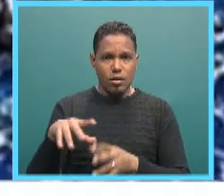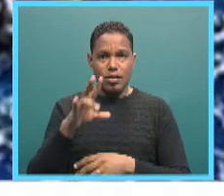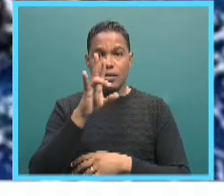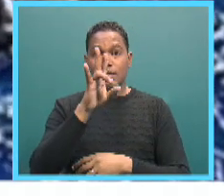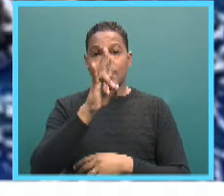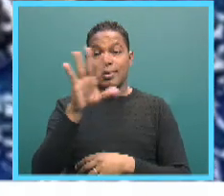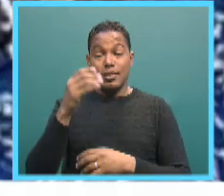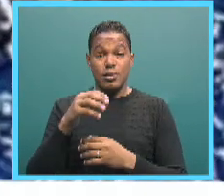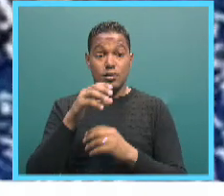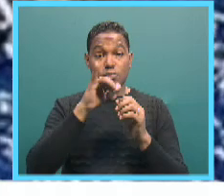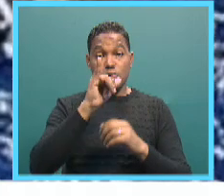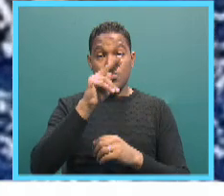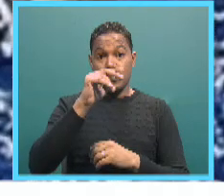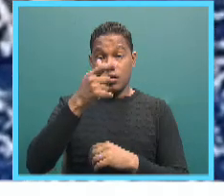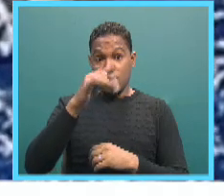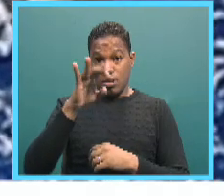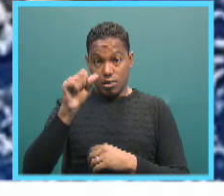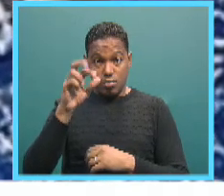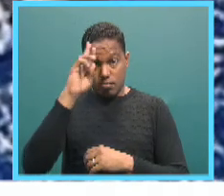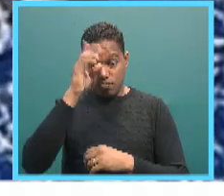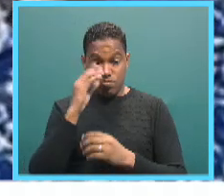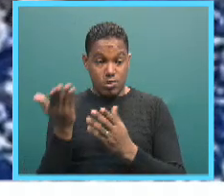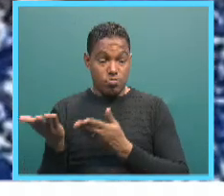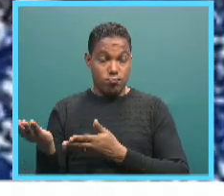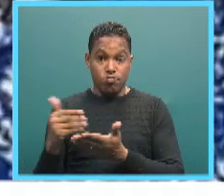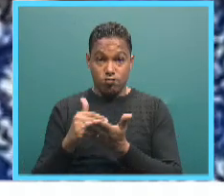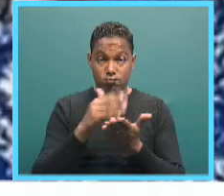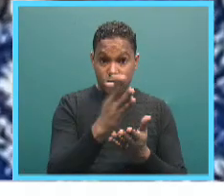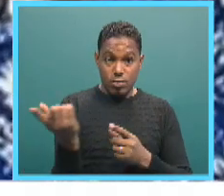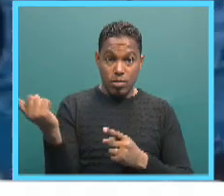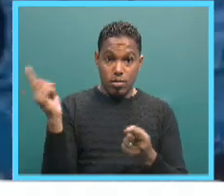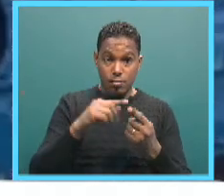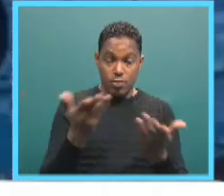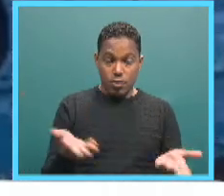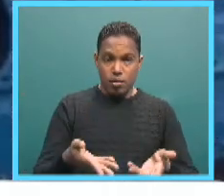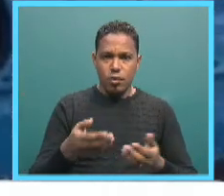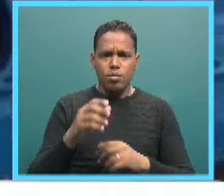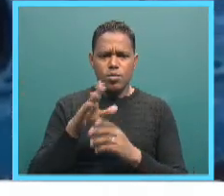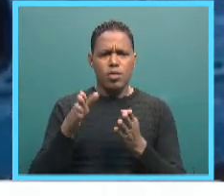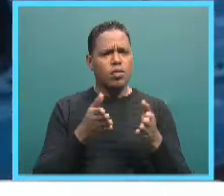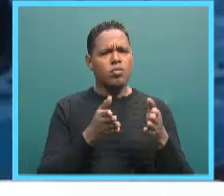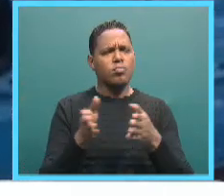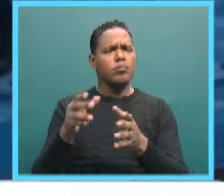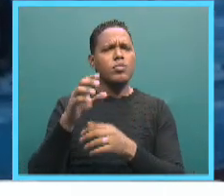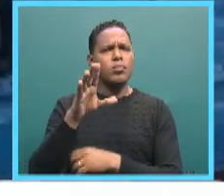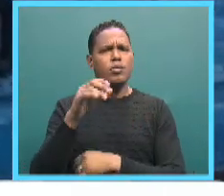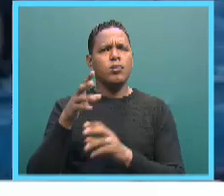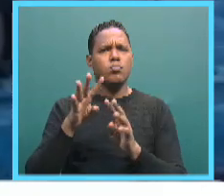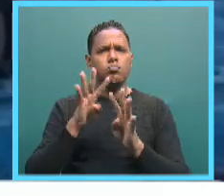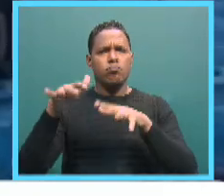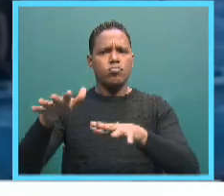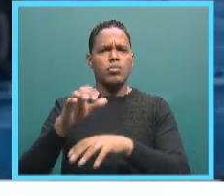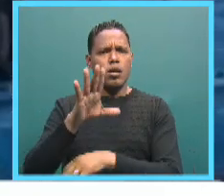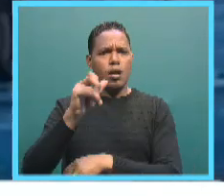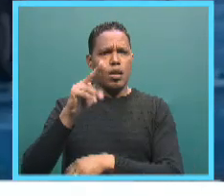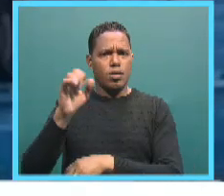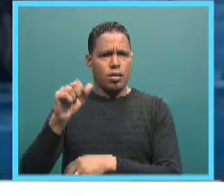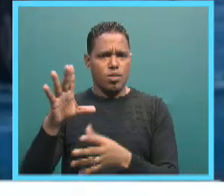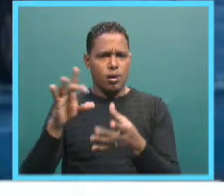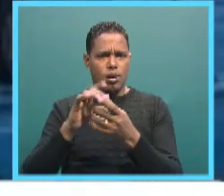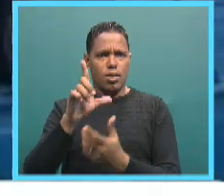República Dominicana luego de interceptar las embarcaciones en las que viajaban en el canal de La Mona frente a la costa oeste de Puerto Rico. A principios de la